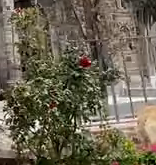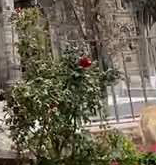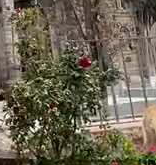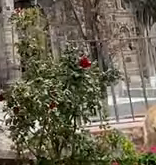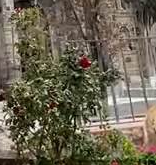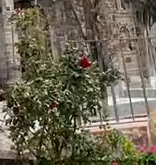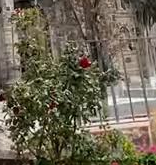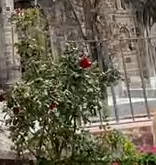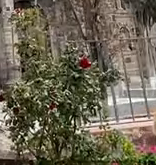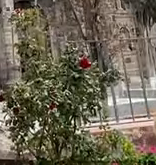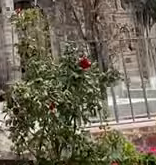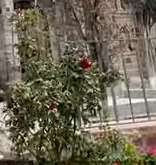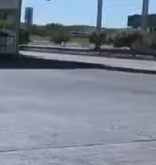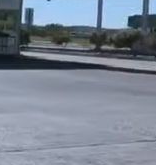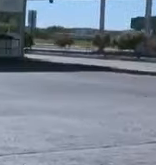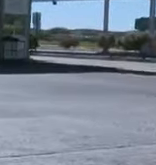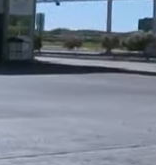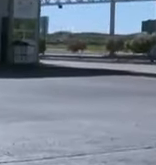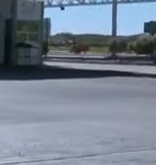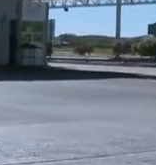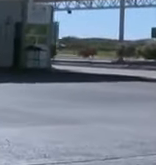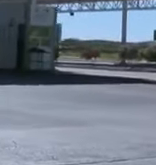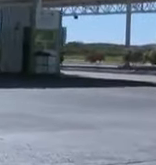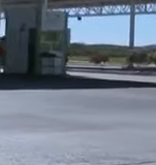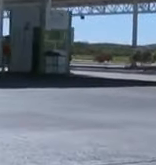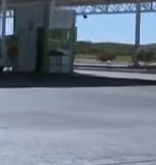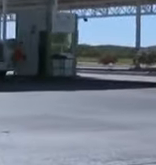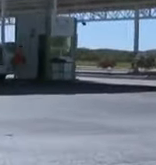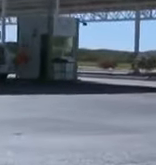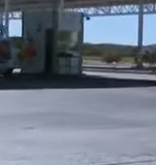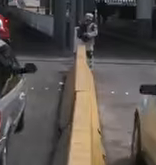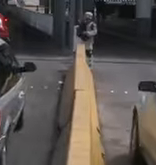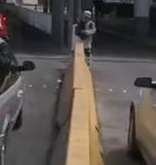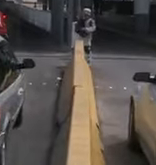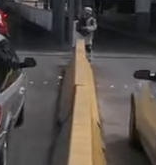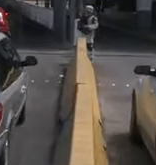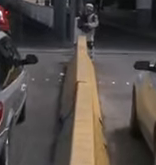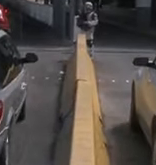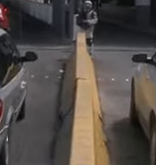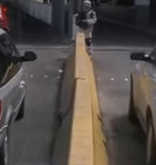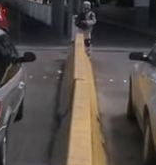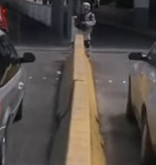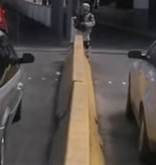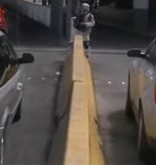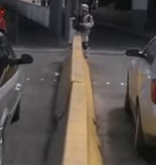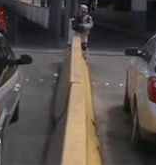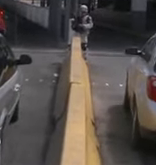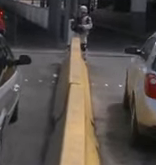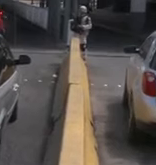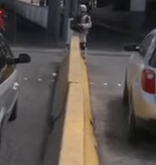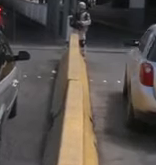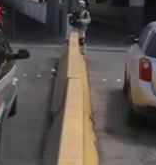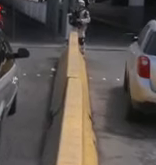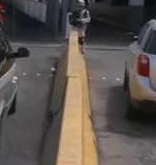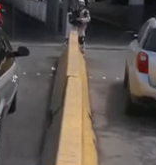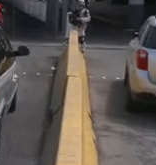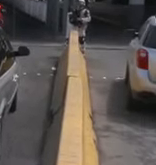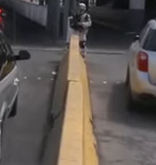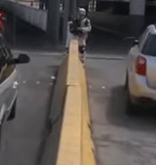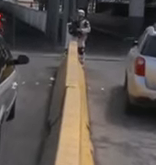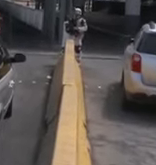sociedad en sus autoridades. De igual forma, se ha fortalecido los objetivos prioritarios, como es la protección de nuestras fronteras, a través